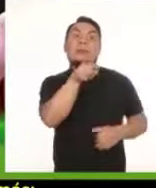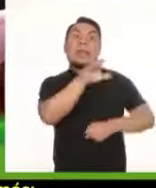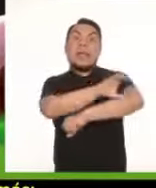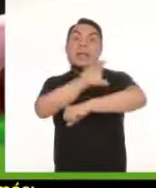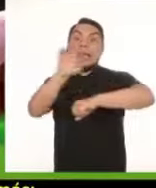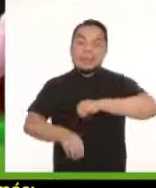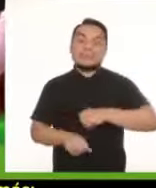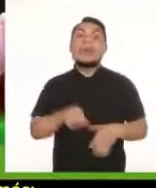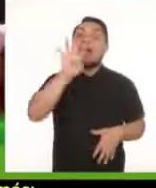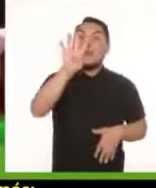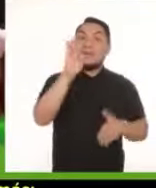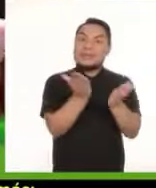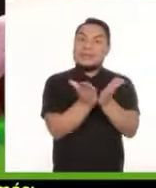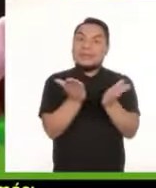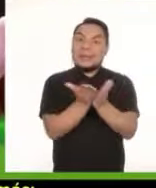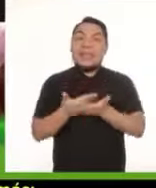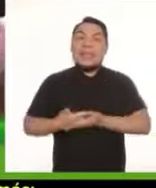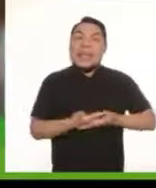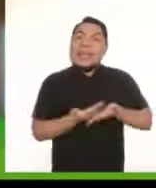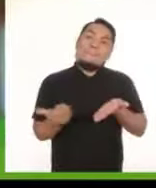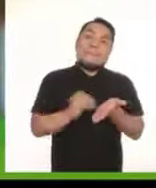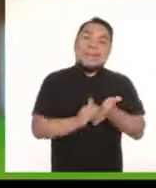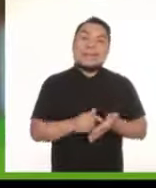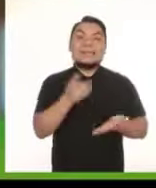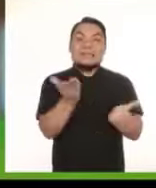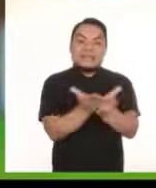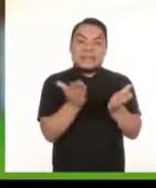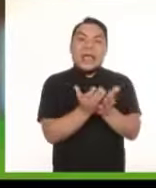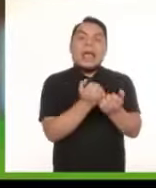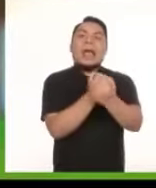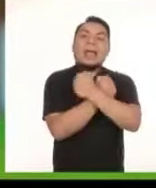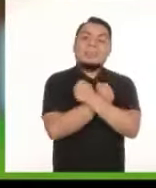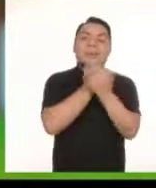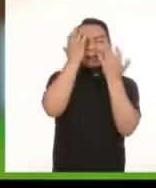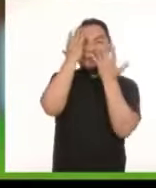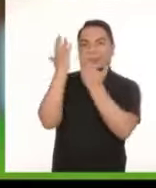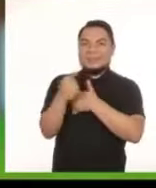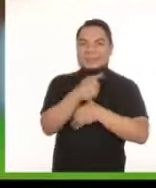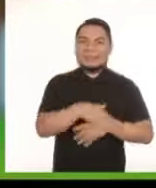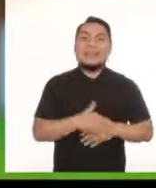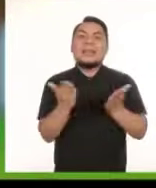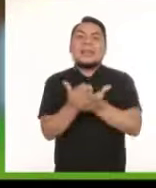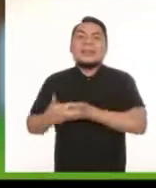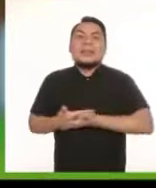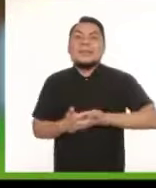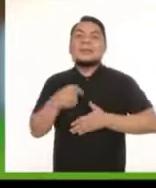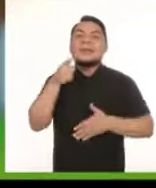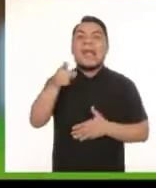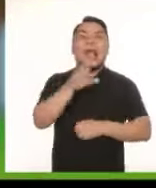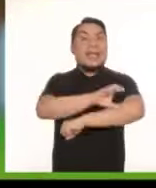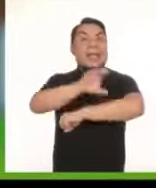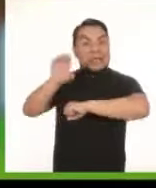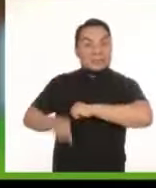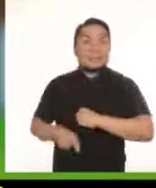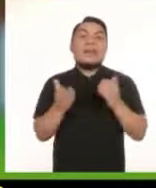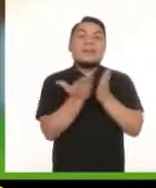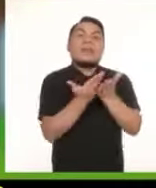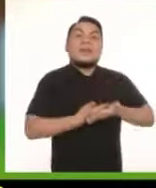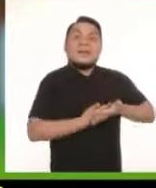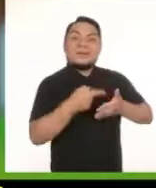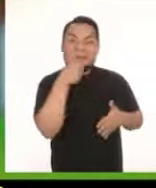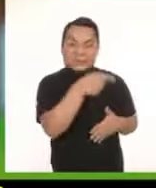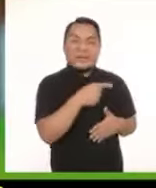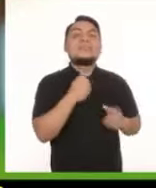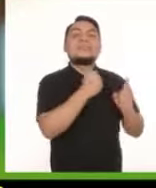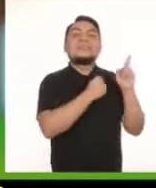se ubican 4 PRITE más. PRITE Amor y Esperanza, PRITE Cajamarca,